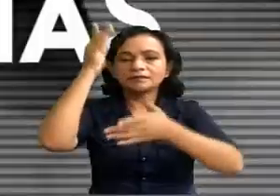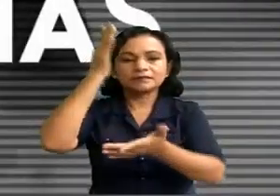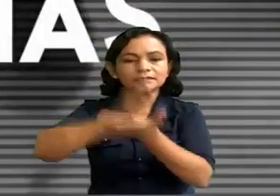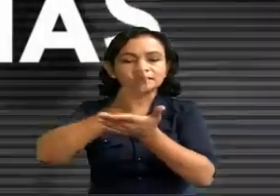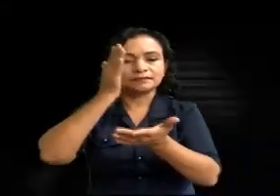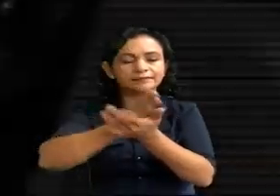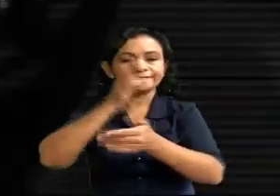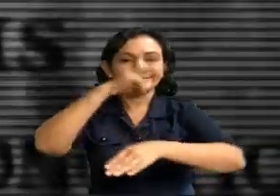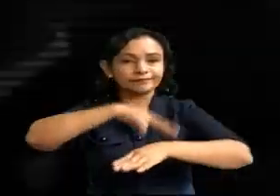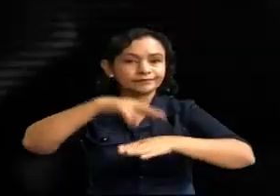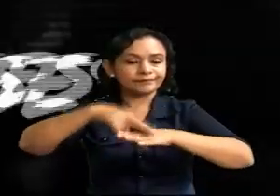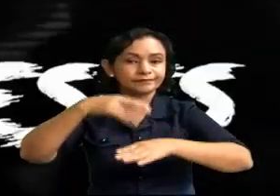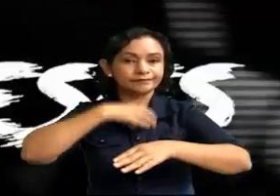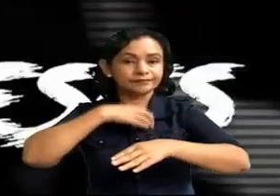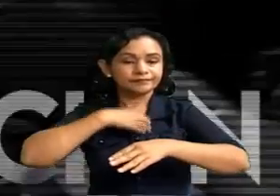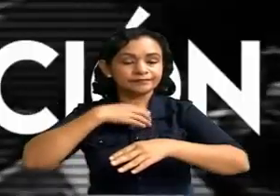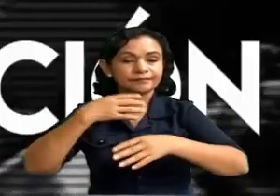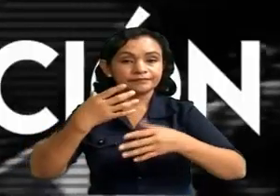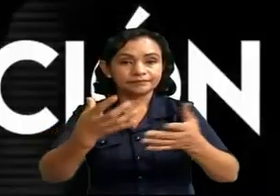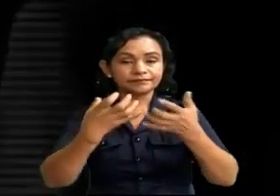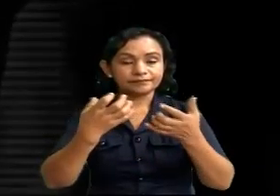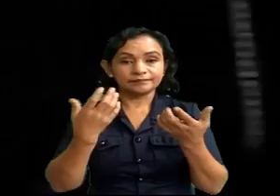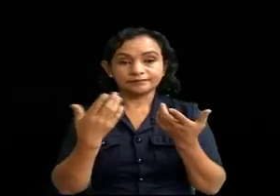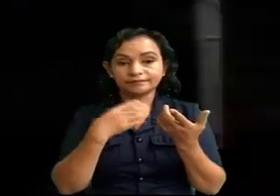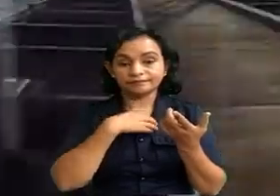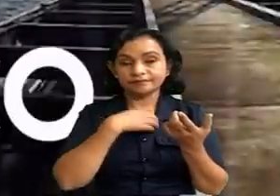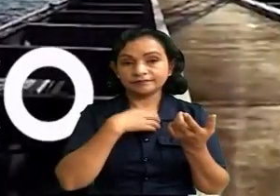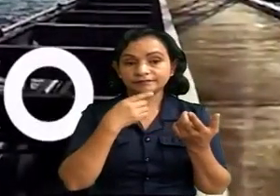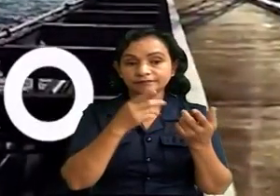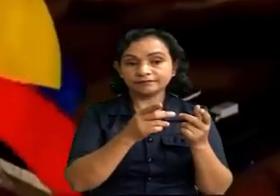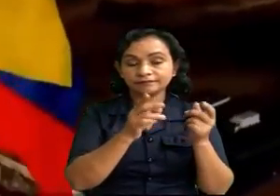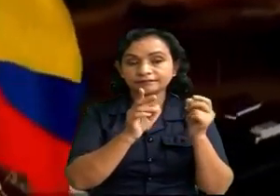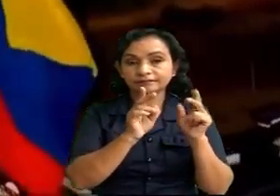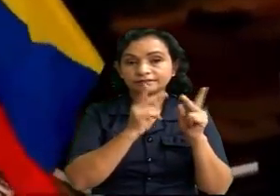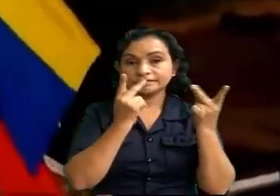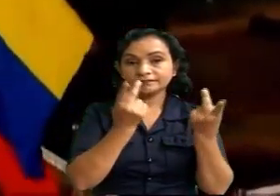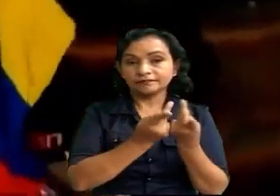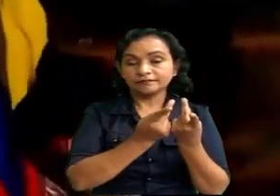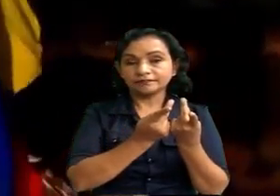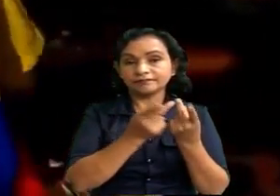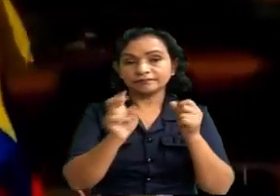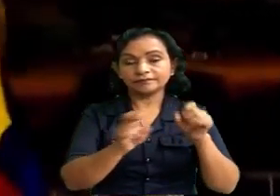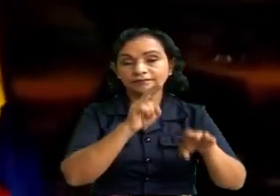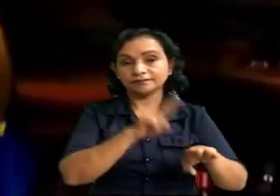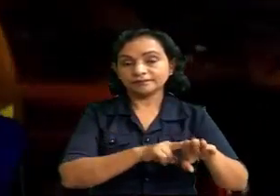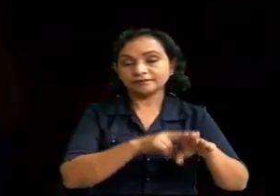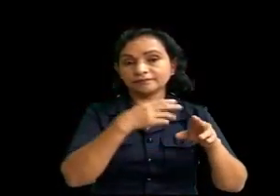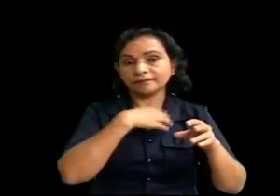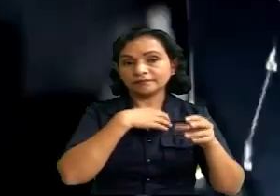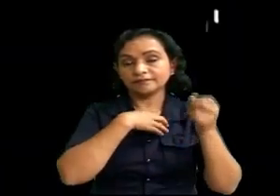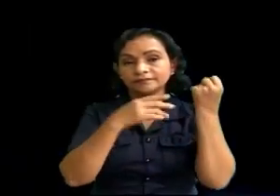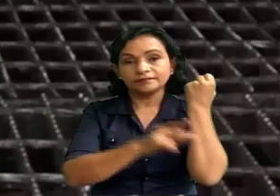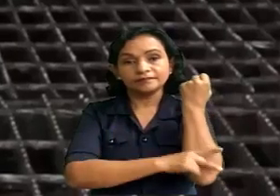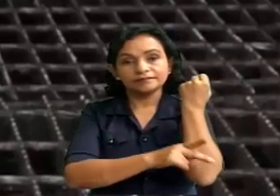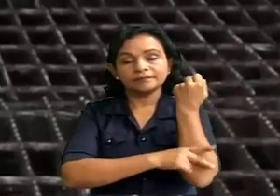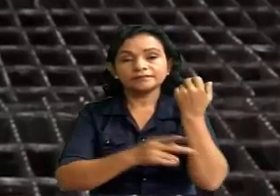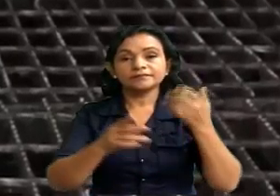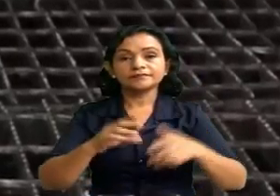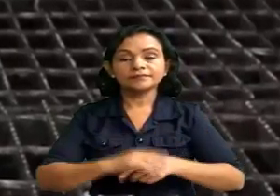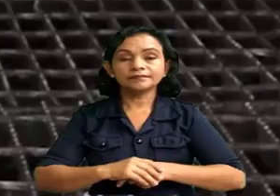sus normas en función de sus intereses, no en función del interés de lo público, de lo nacional, de lo patrio.